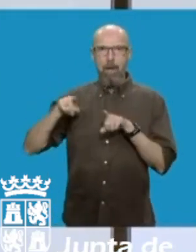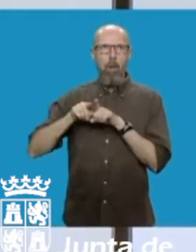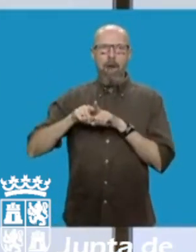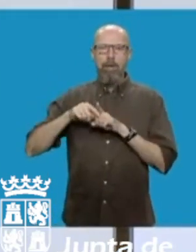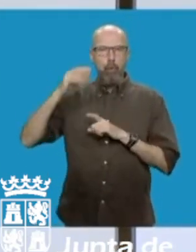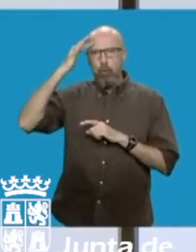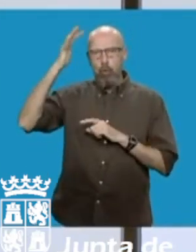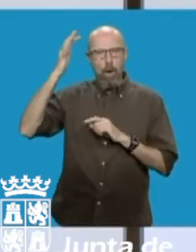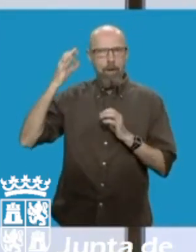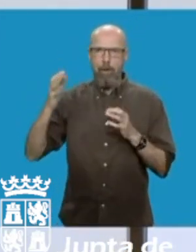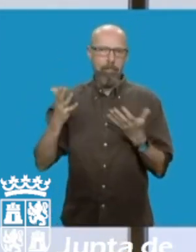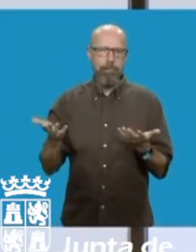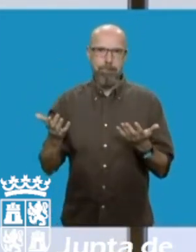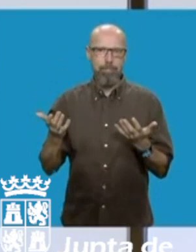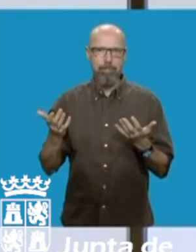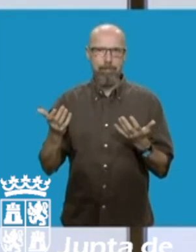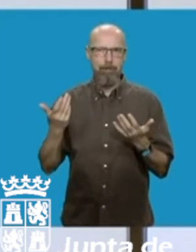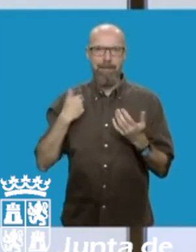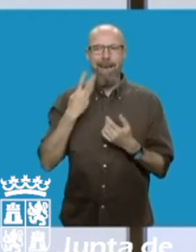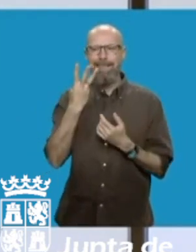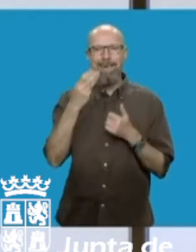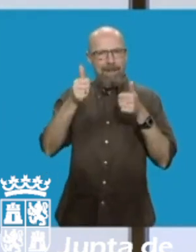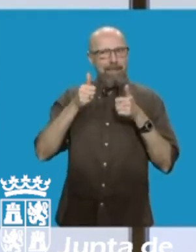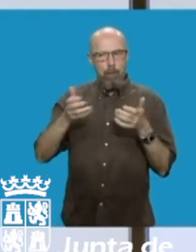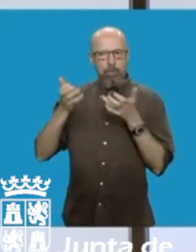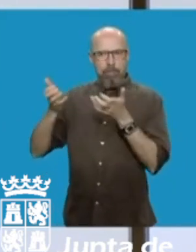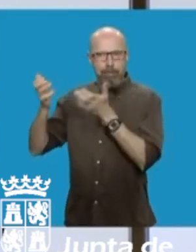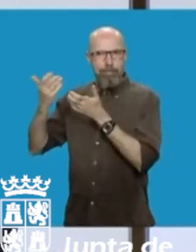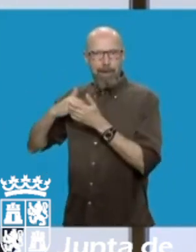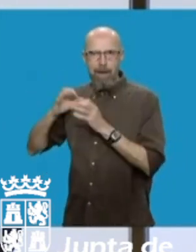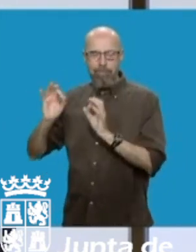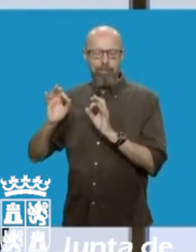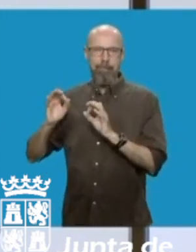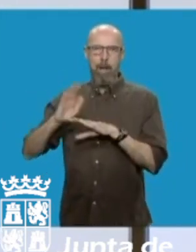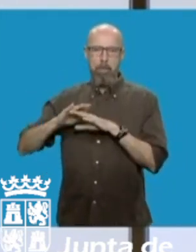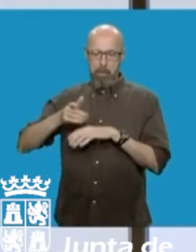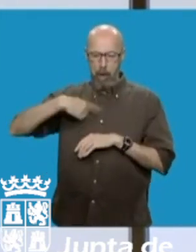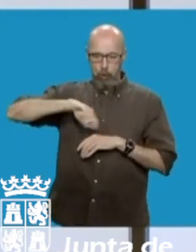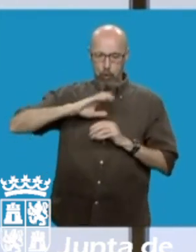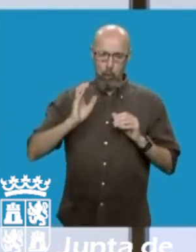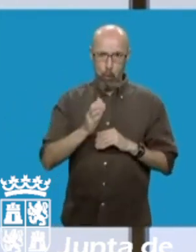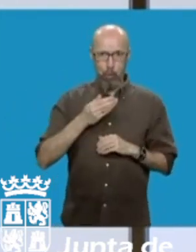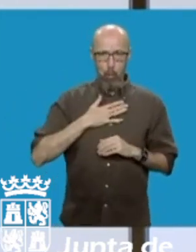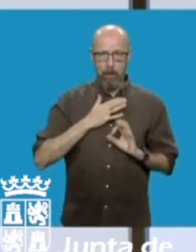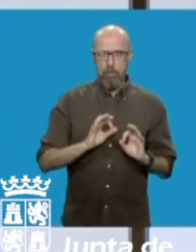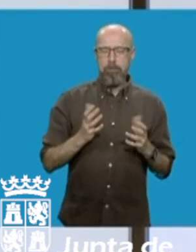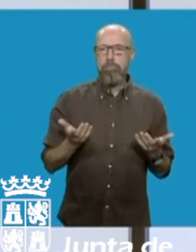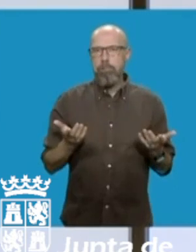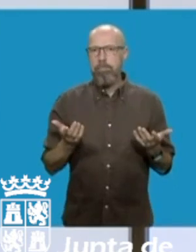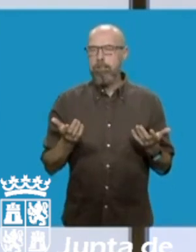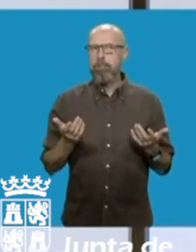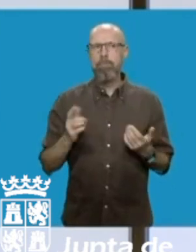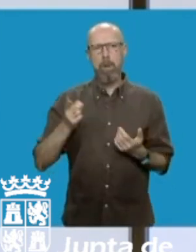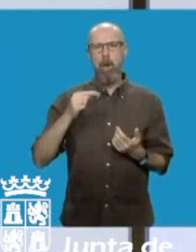permanente. Conseguir estos 3 títulos para lo que es la entidad del Hereda San Pablo Burgos, pues lo primero